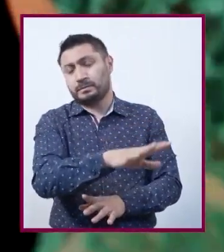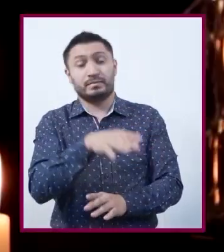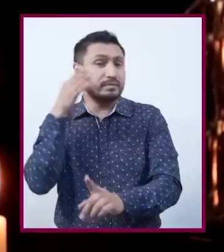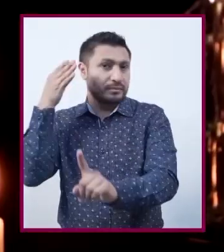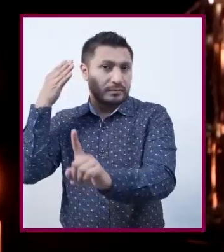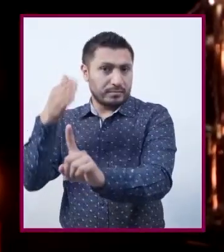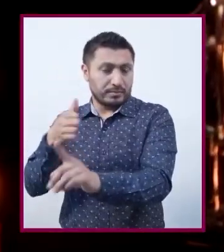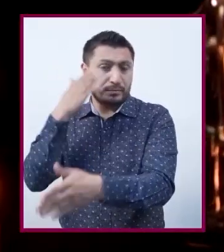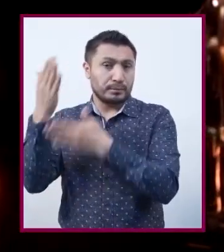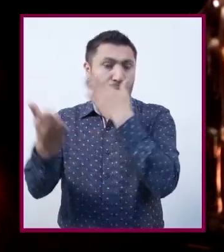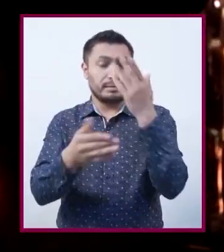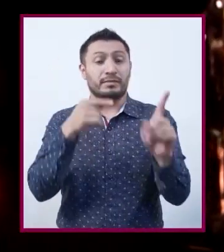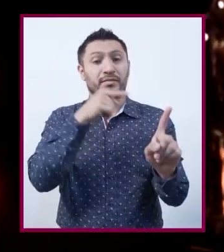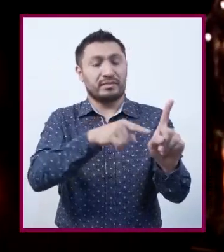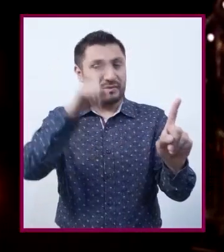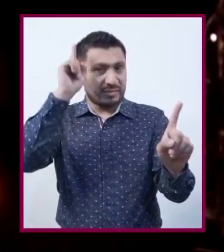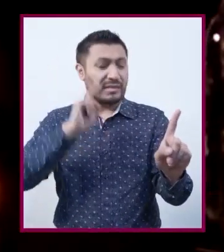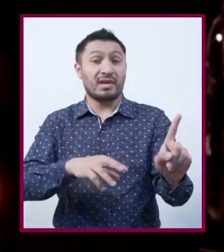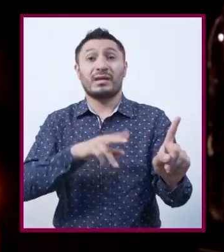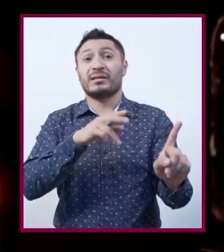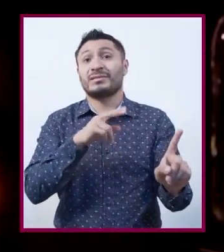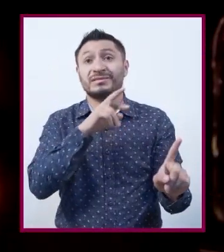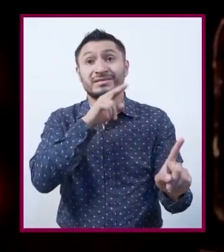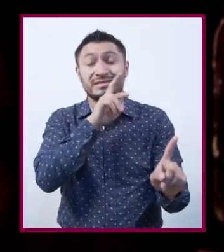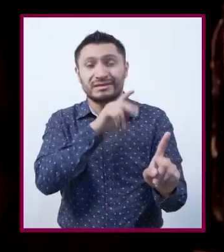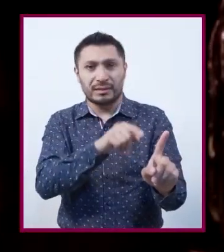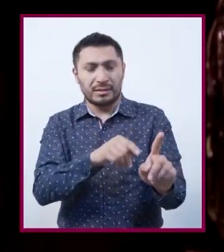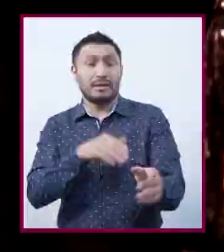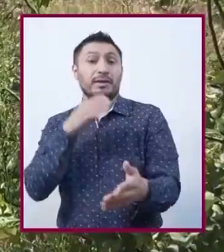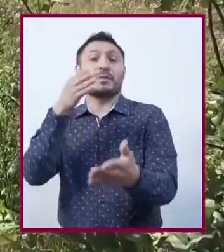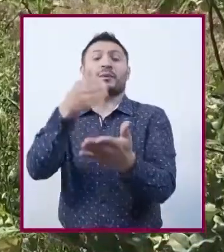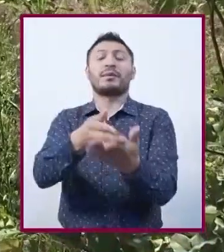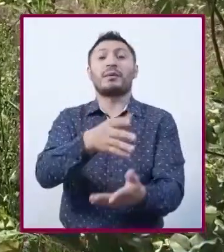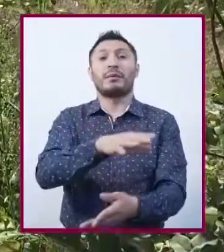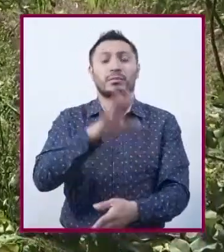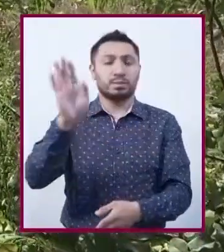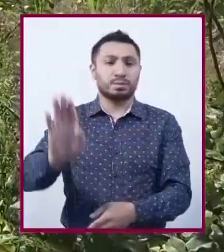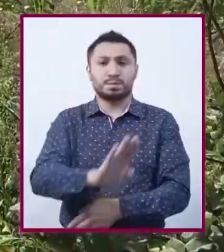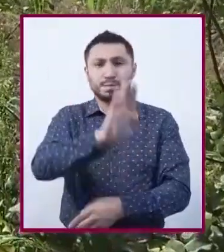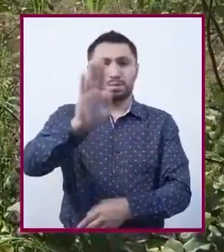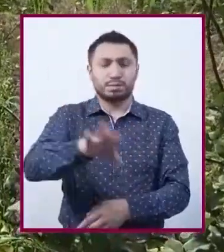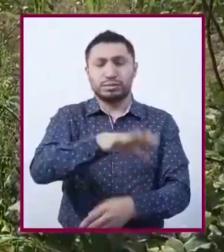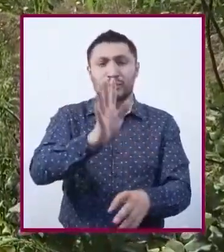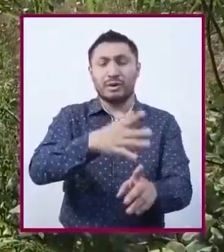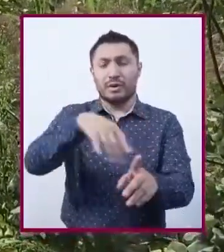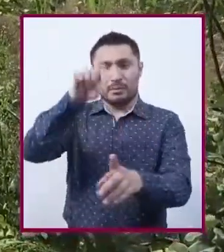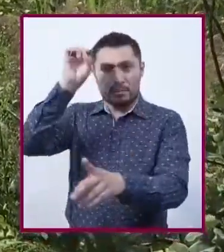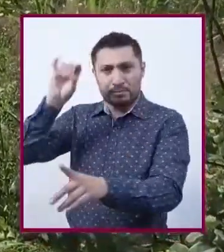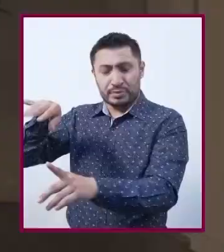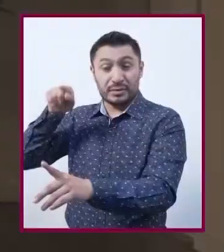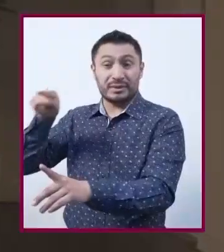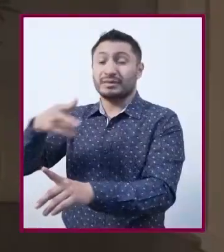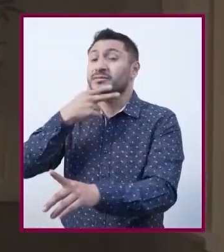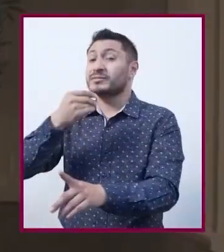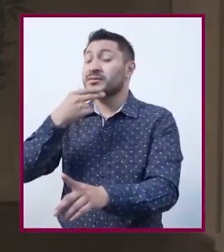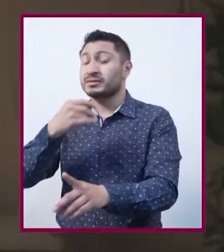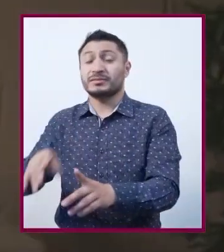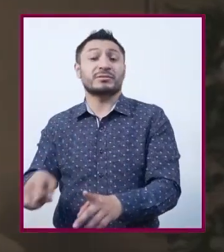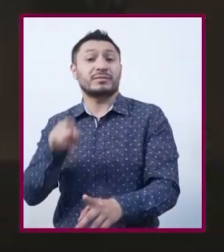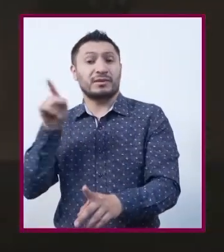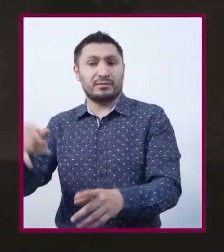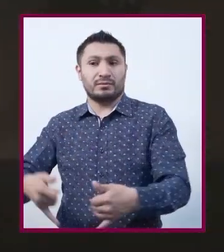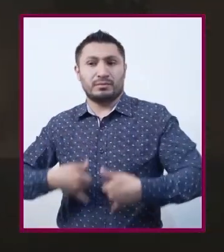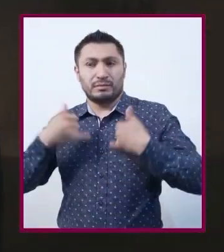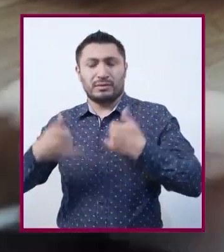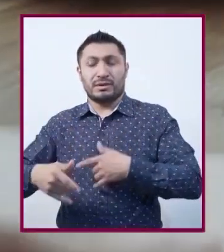estudios. Desesperada, la dama acudió a una bruja que hechizó a Tomás a través de un membrillo. Fue entonces cuando el